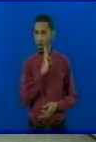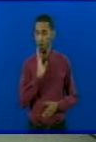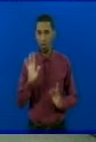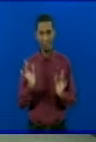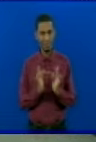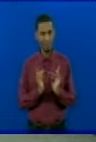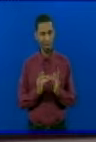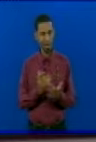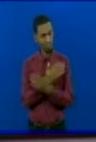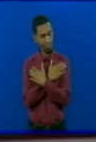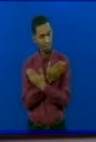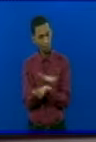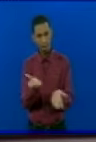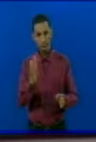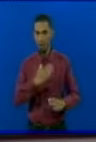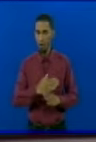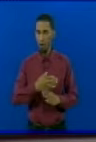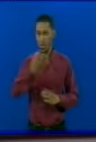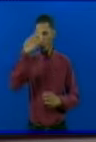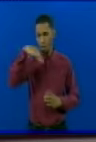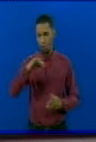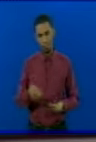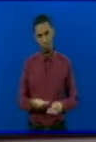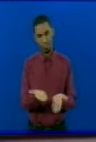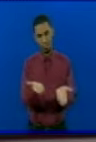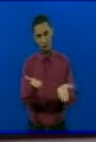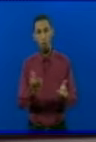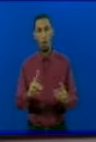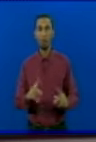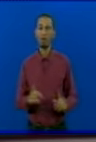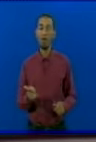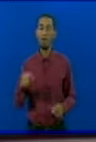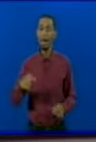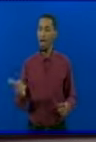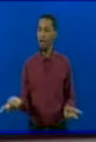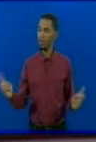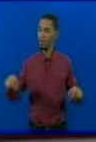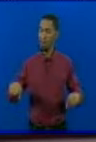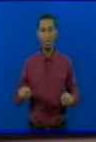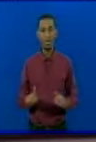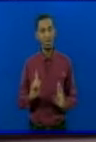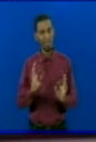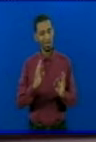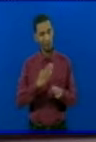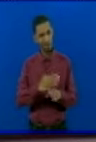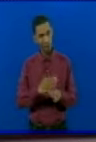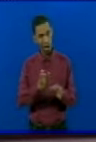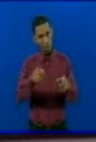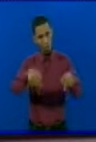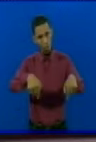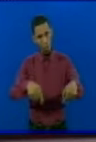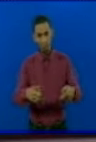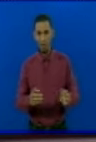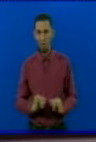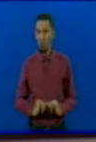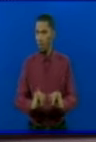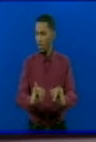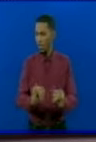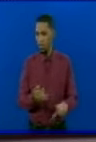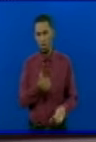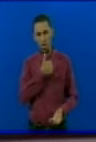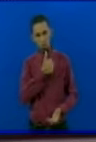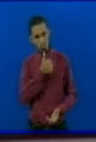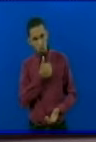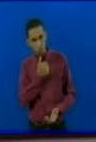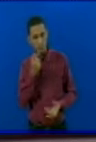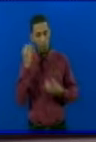El abrazo desde la ciudad de los corazones abiertos. Retomamos una vez más el espacio Santiago hoy para dialogar acerca de las preocupaciones,